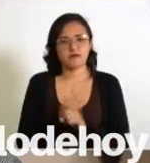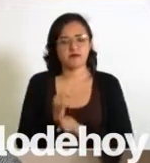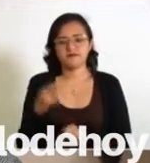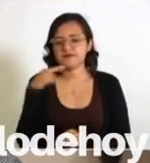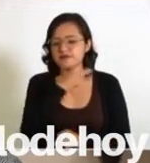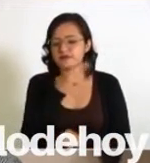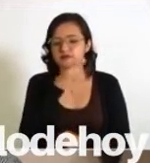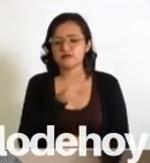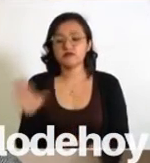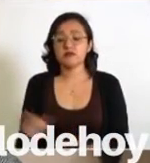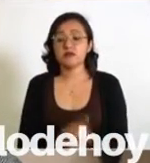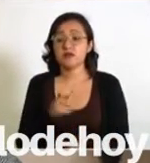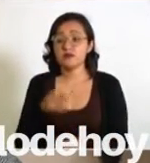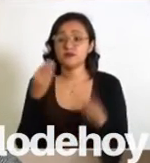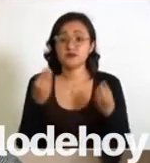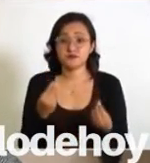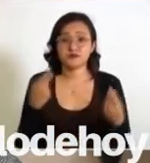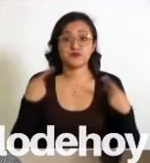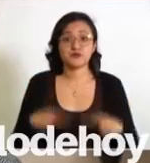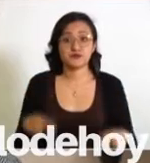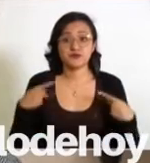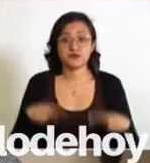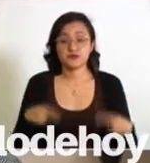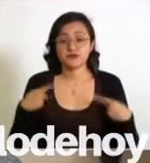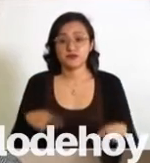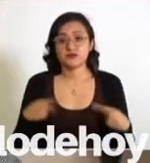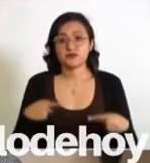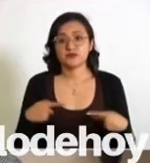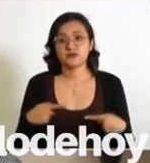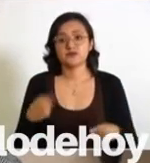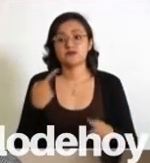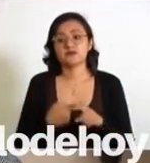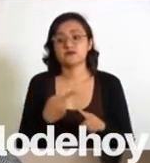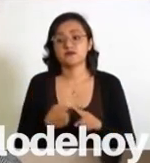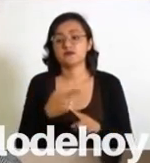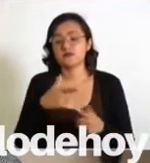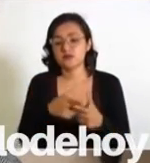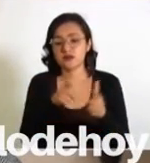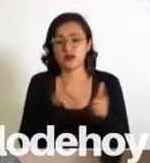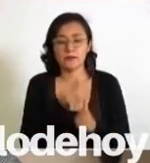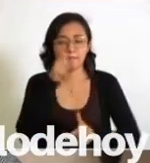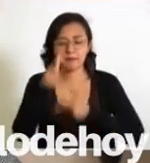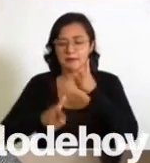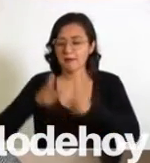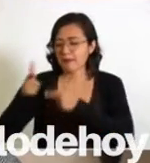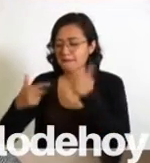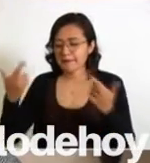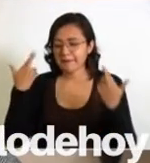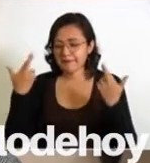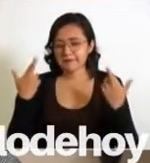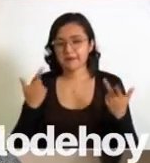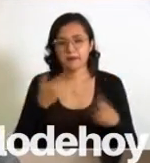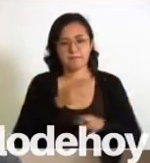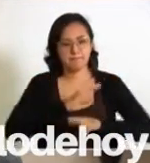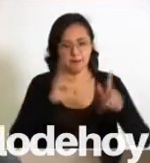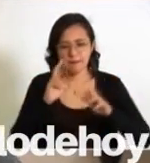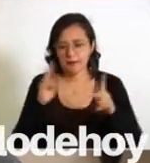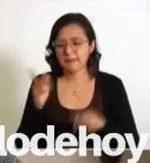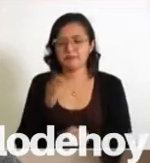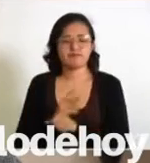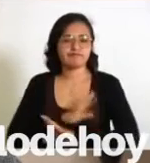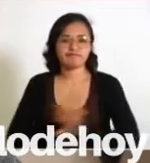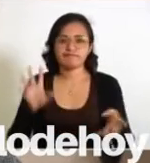porque muchos de esos delincuentes que armaron las balaceras hicieron cosas destrozos están